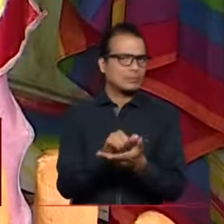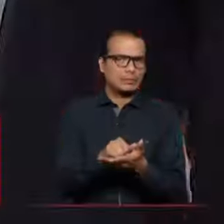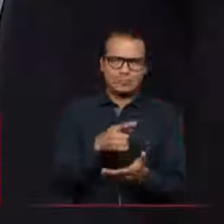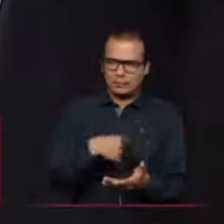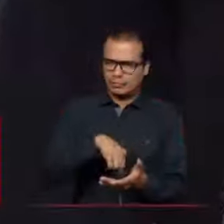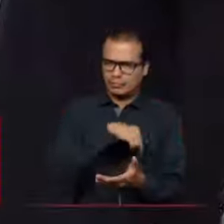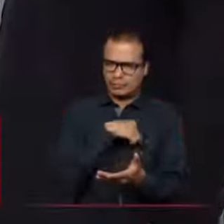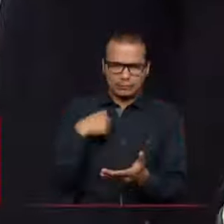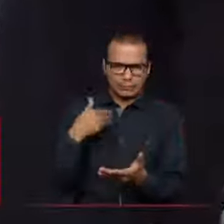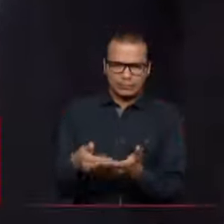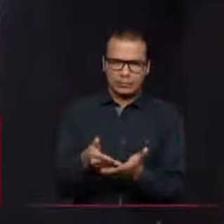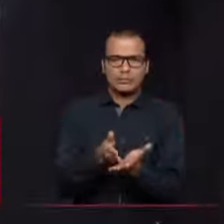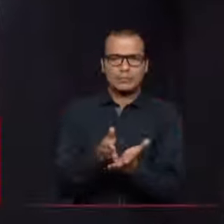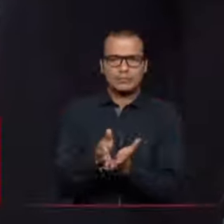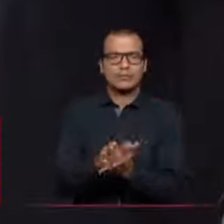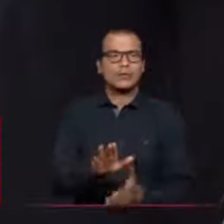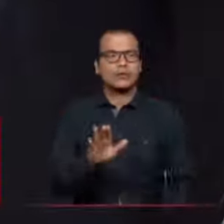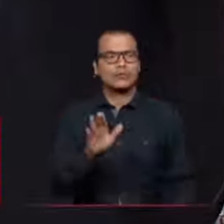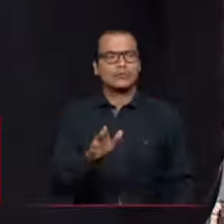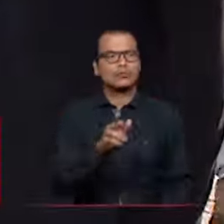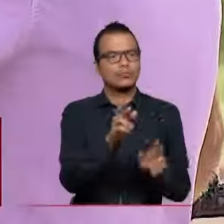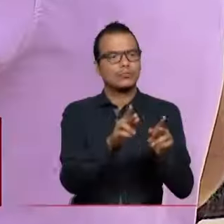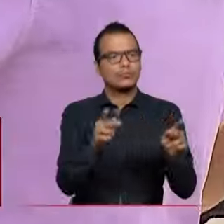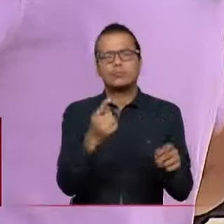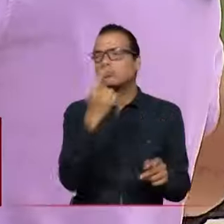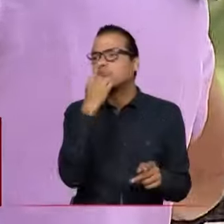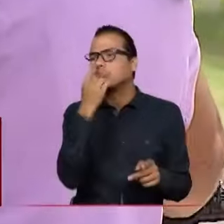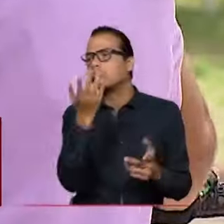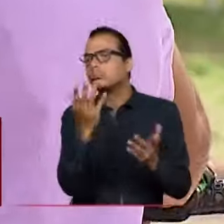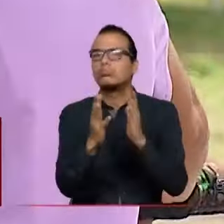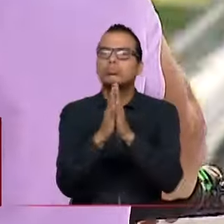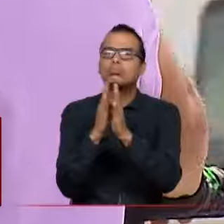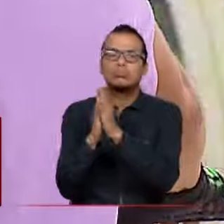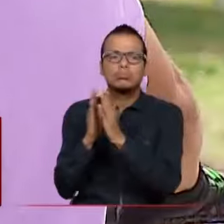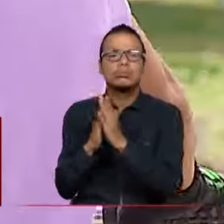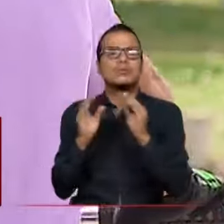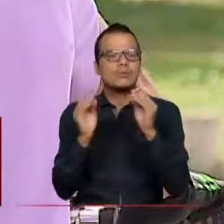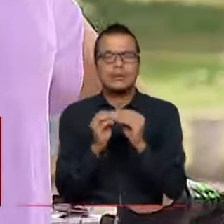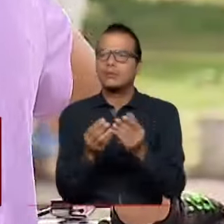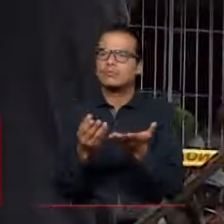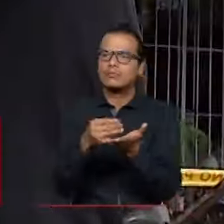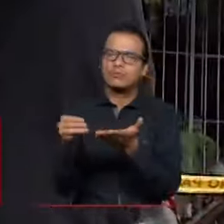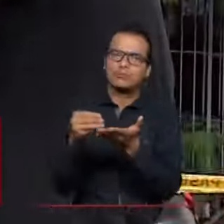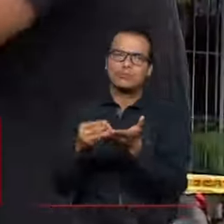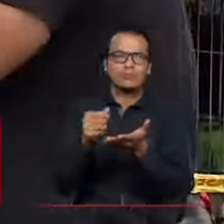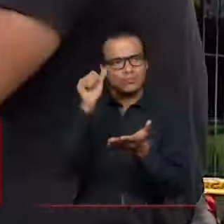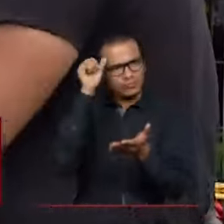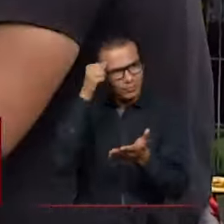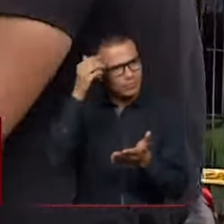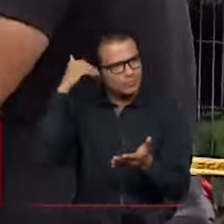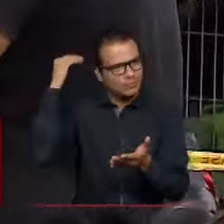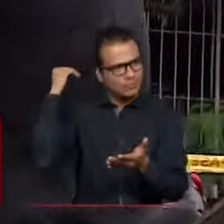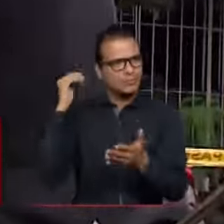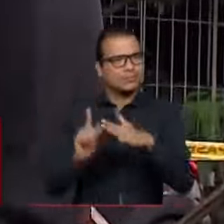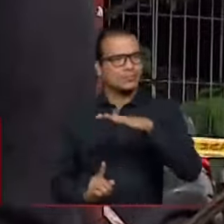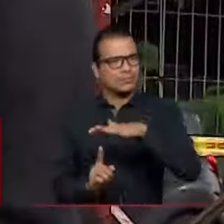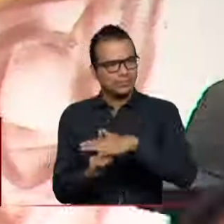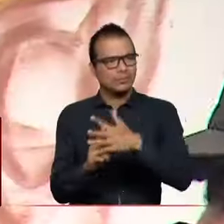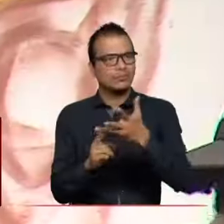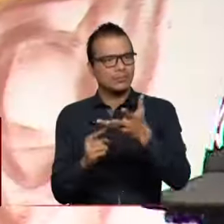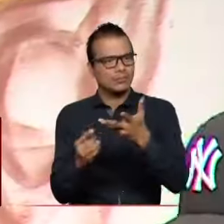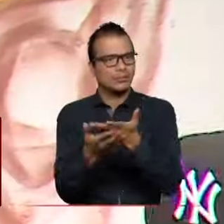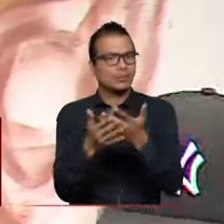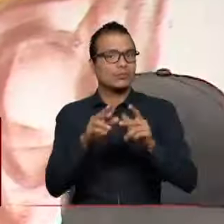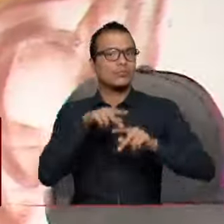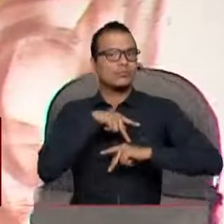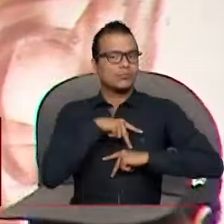causa. Aquí llegan los visitantes buscando información, pero también recuerdos de ese pequeño lugar que se convirtió en una referencia para la ciudad y